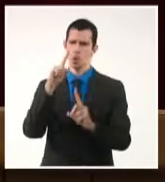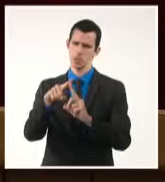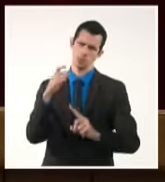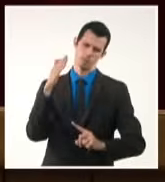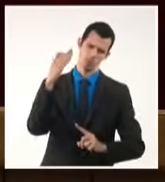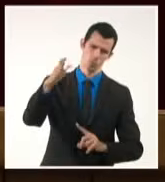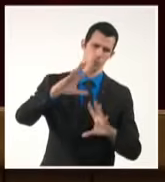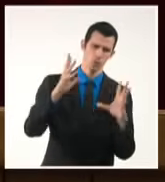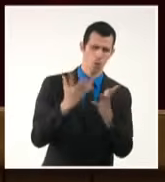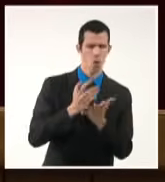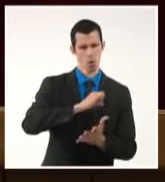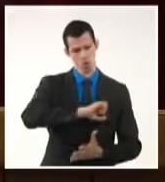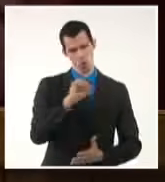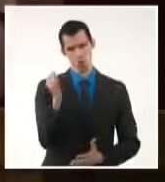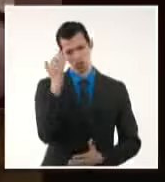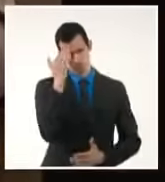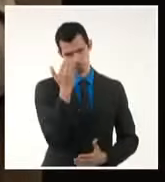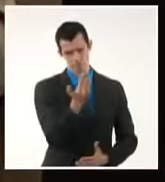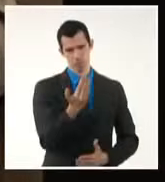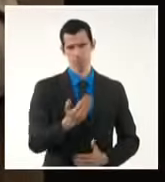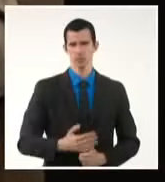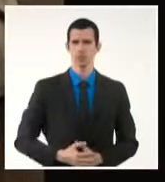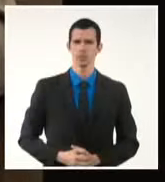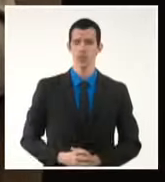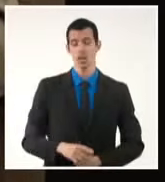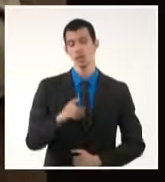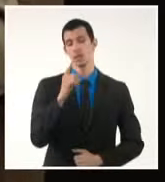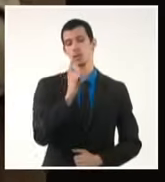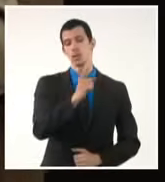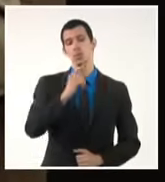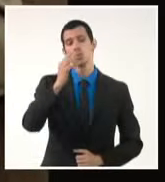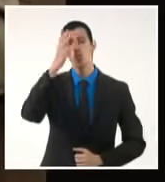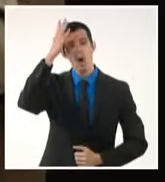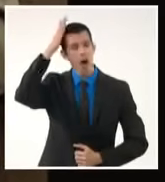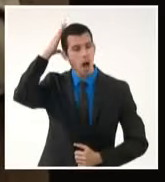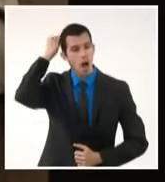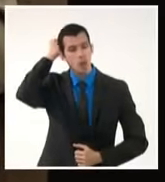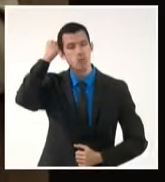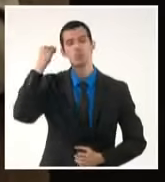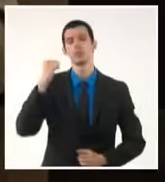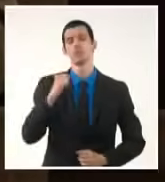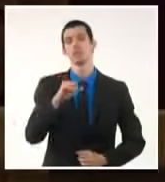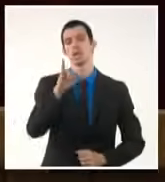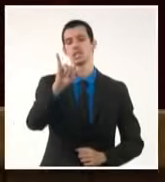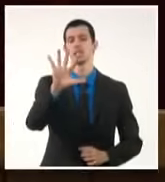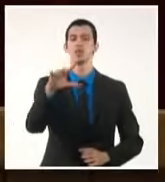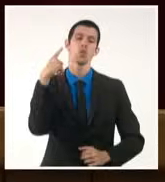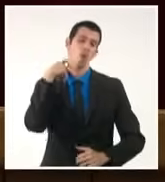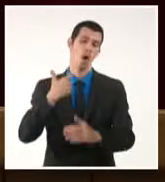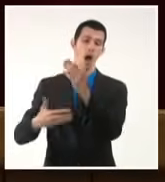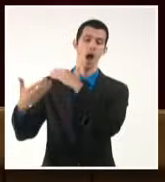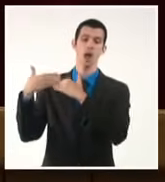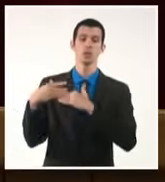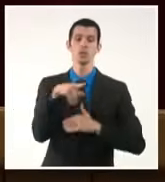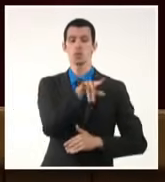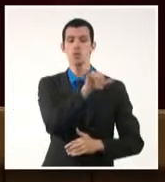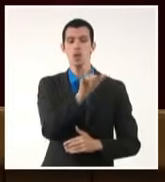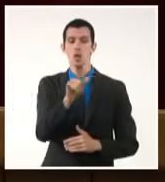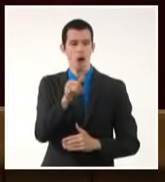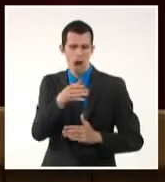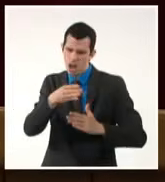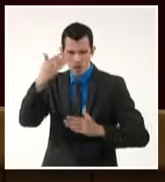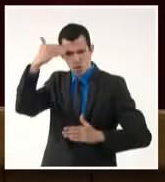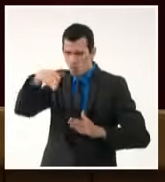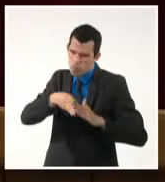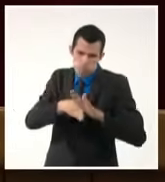que hace 65 años entró al cuartel Moncada y rindió a sus militares sin un solo disparo, con la moral